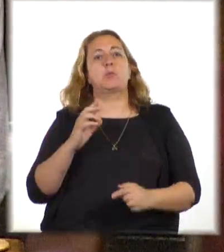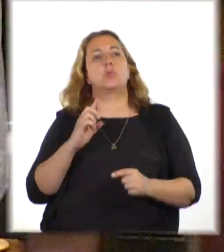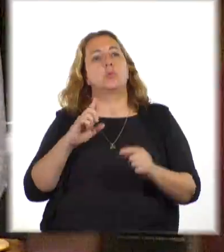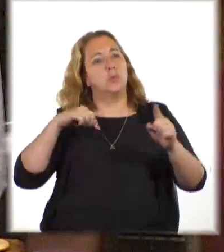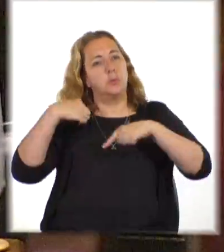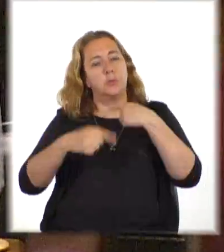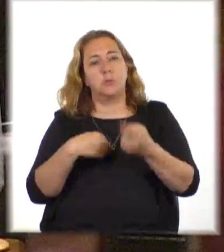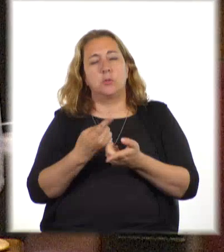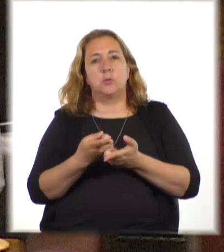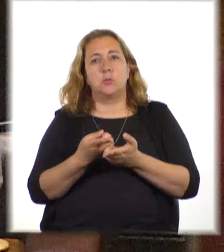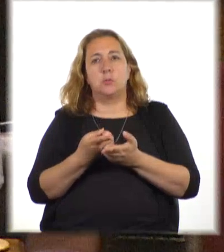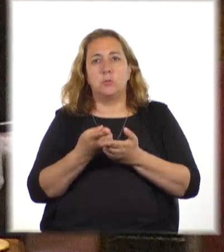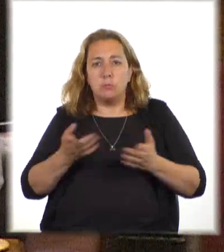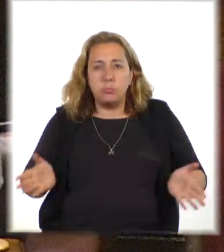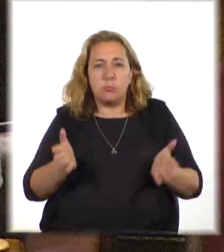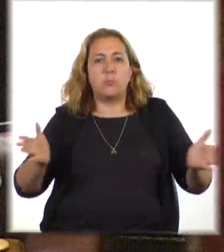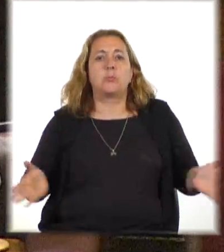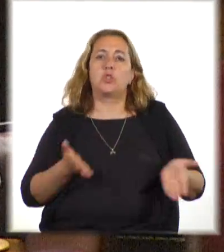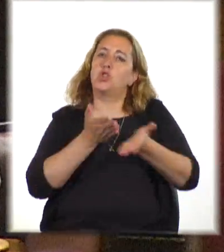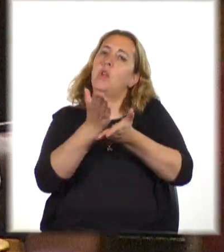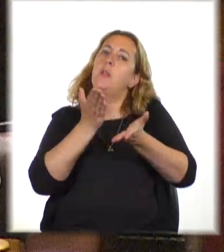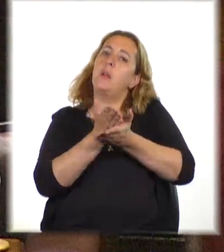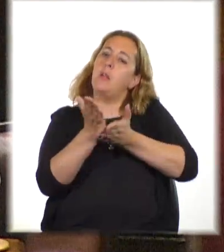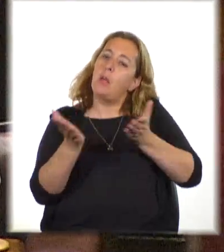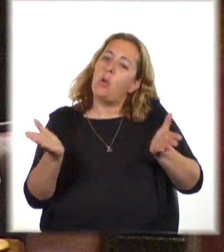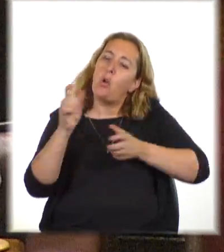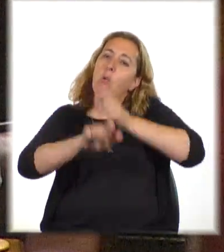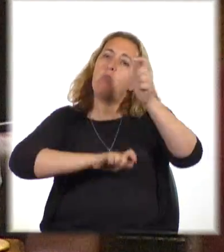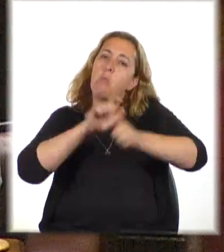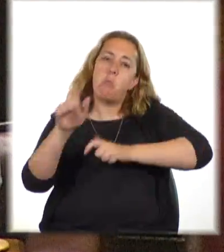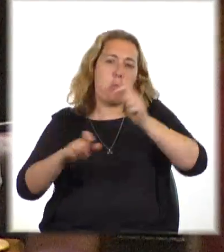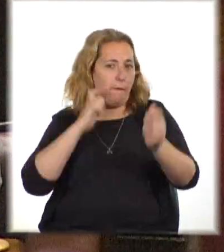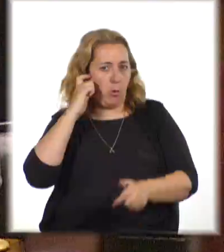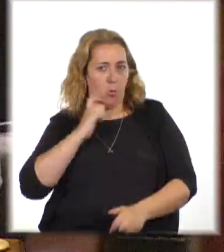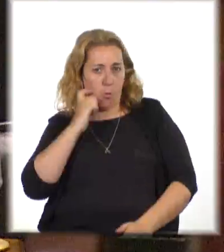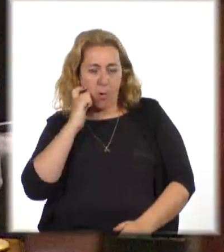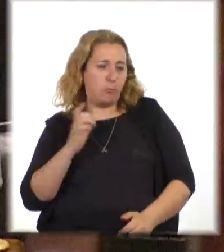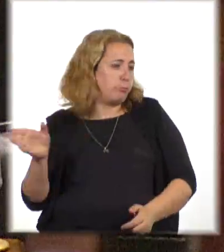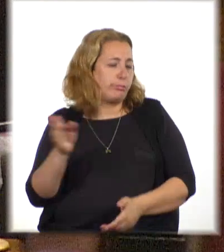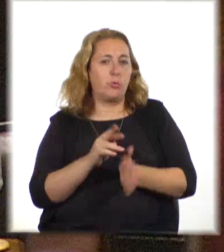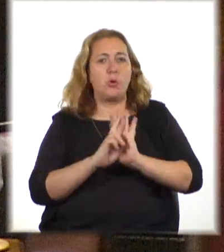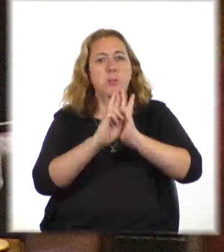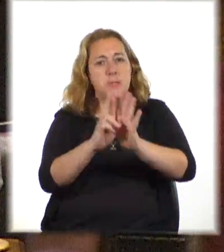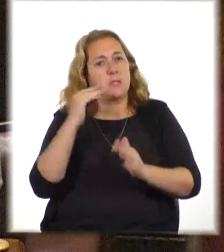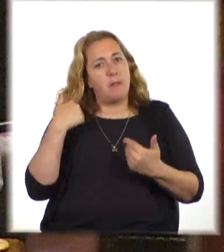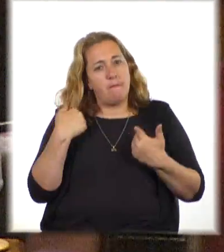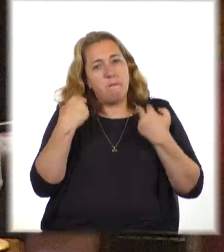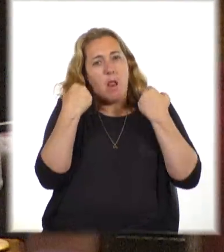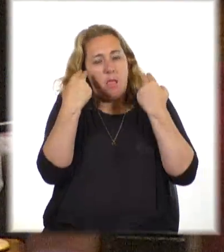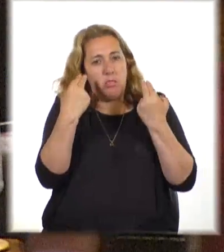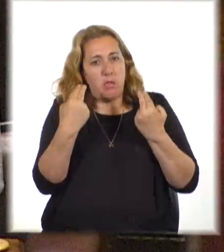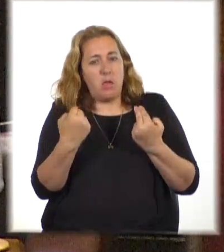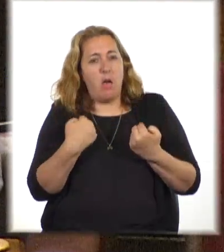promoviendo la solidaridad con este pueblo con el pueblo cubano por todo lo que representa y por la valentía de querer